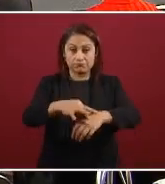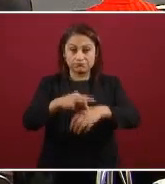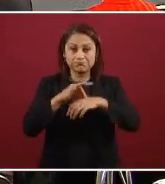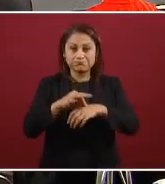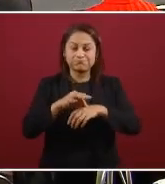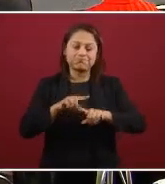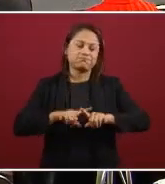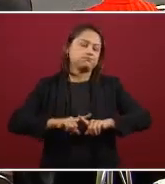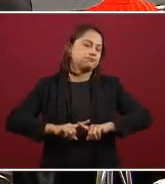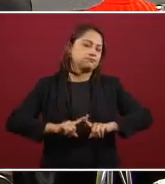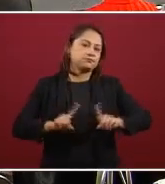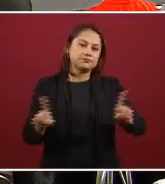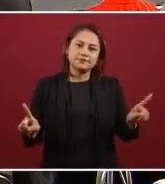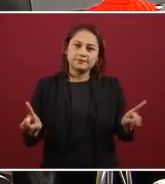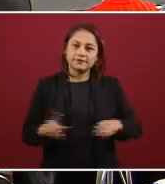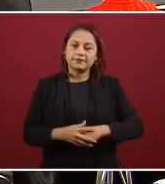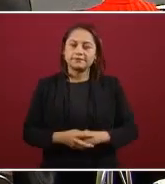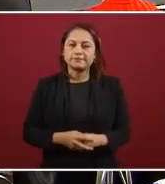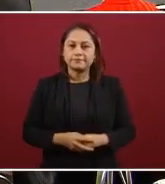otra realidad